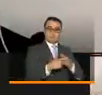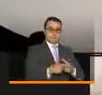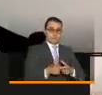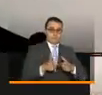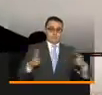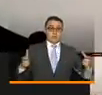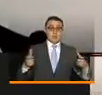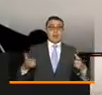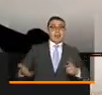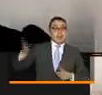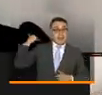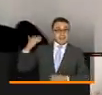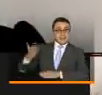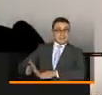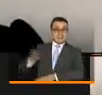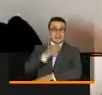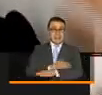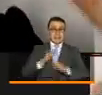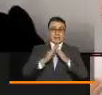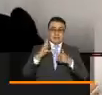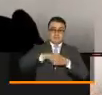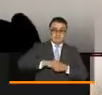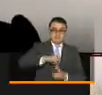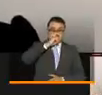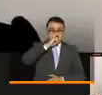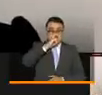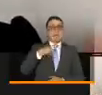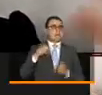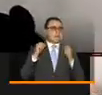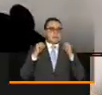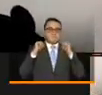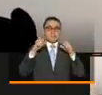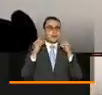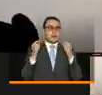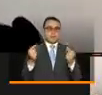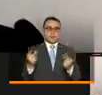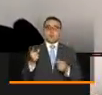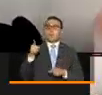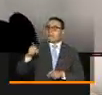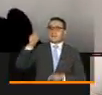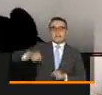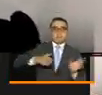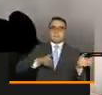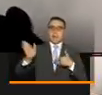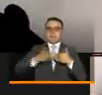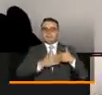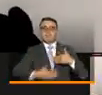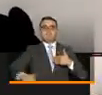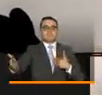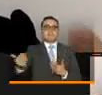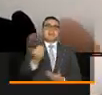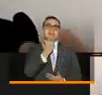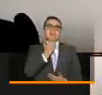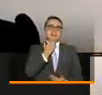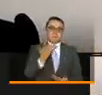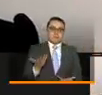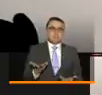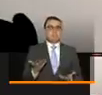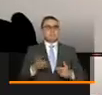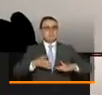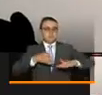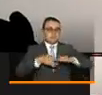cuarentena temprana, ¿se acuerdan? Porque teníamos que hacer una planeación de qué seguía en esta. Por ejemplo, de tener la accesibilidad